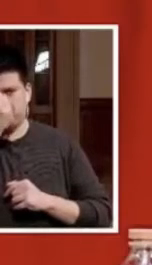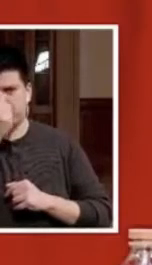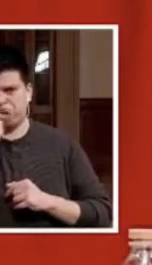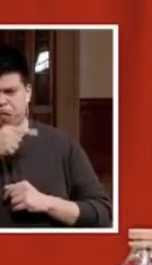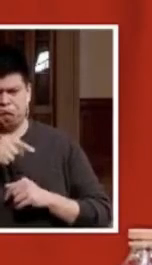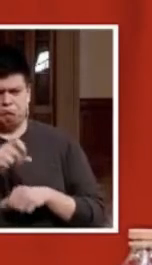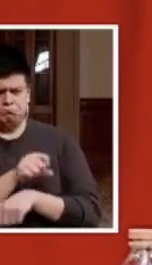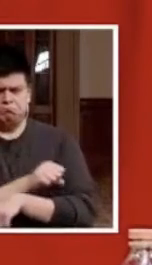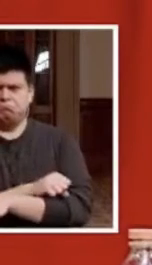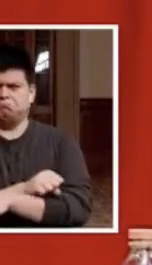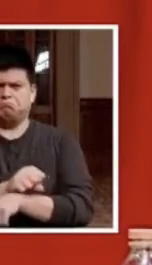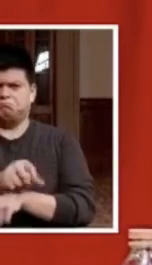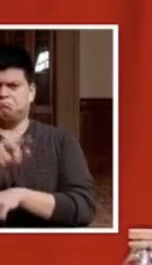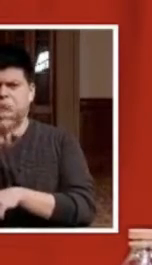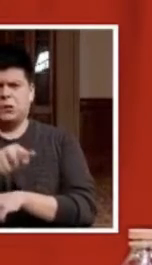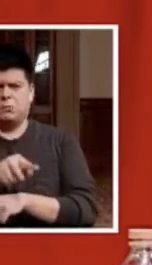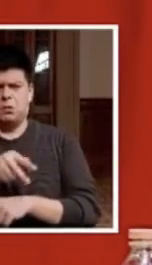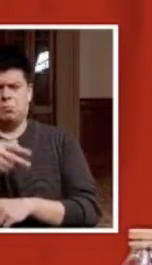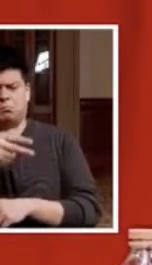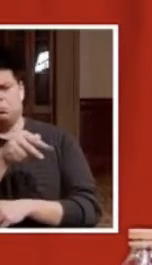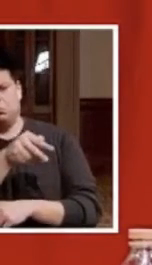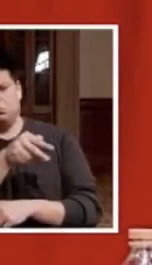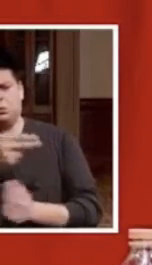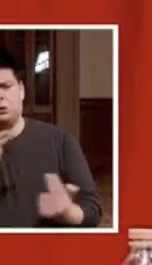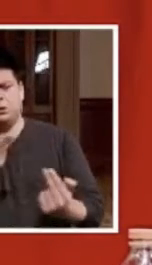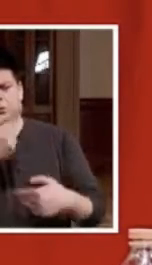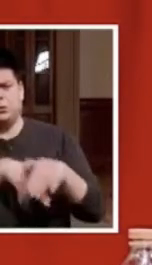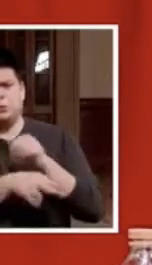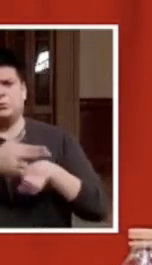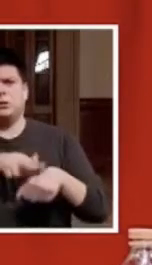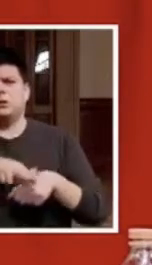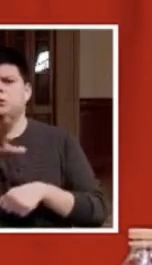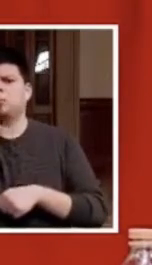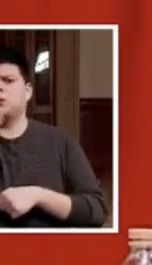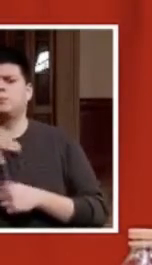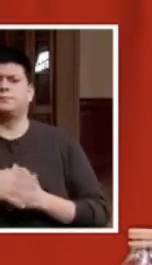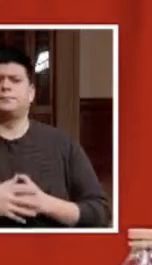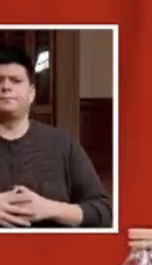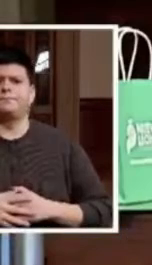que no, prácticamente no requieren tratamiento. En